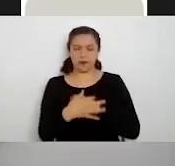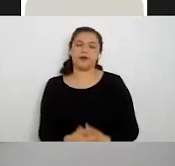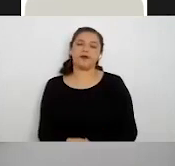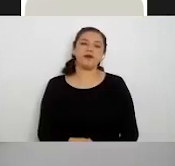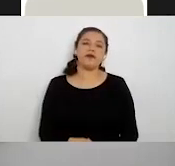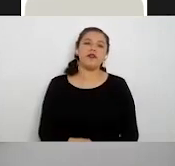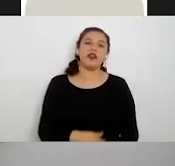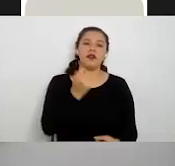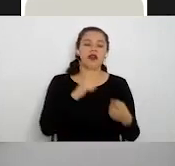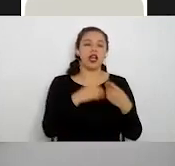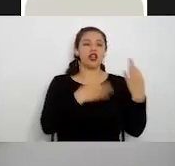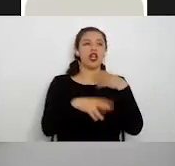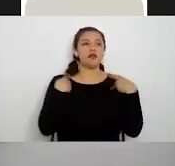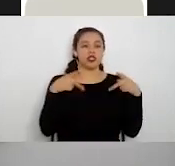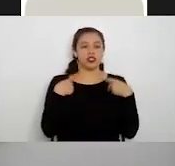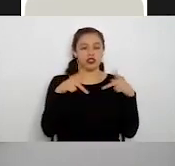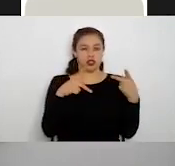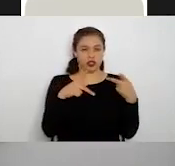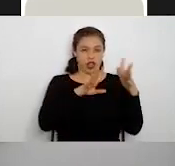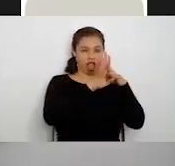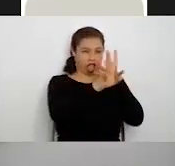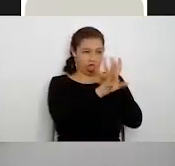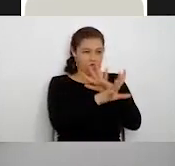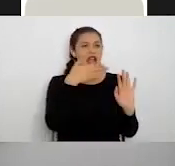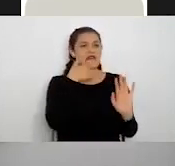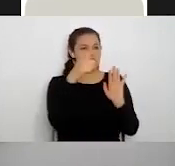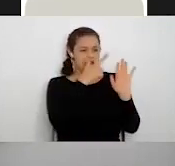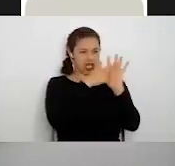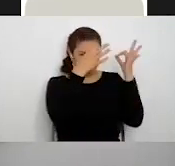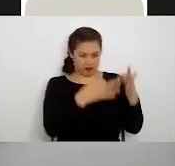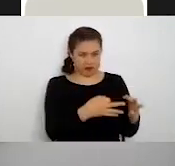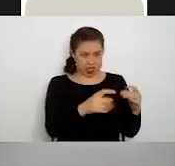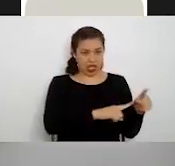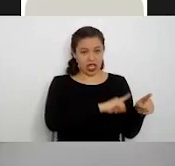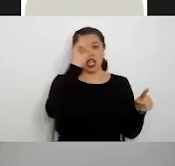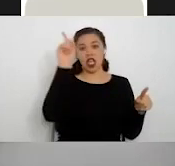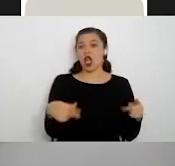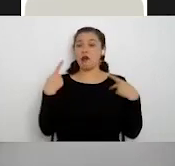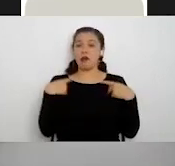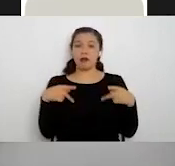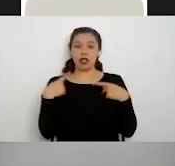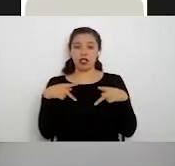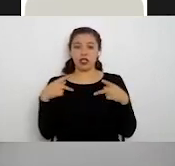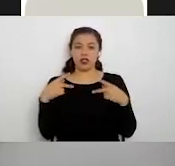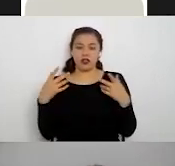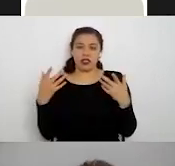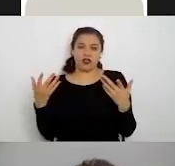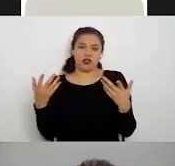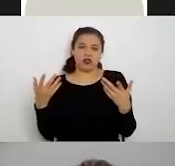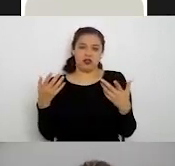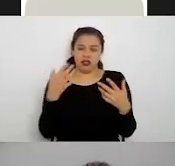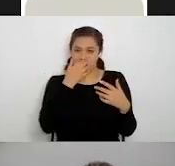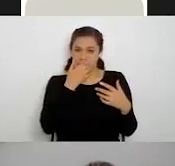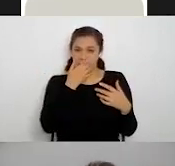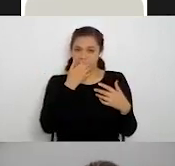todos los inmigrantes. Y luego, si permite que haya personas de